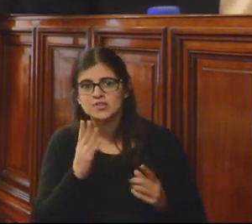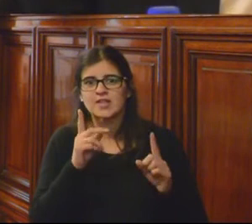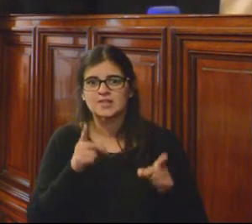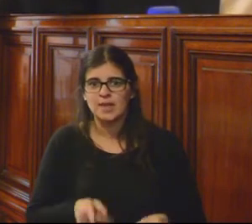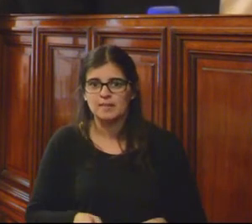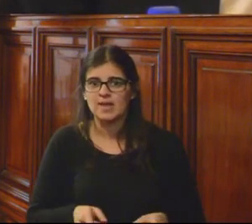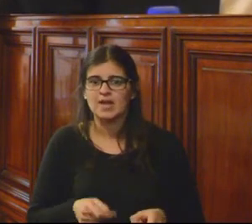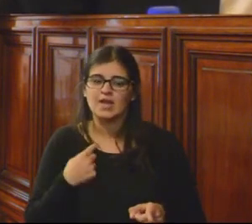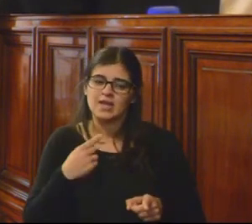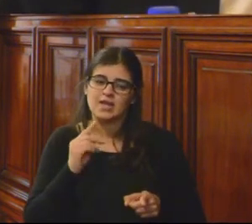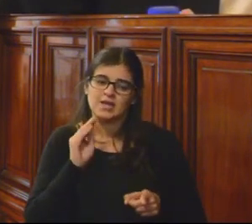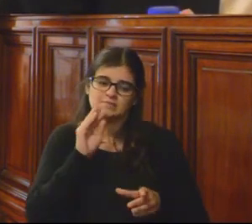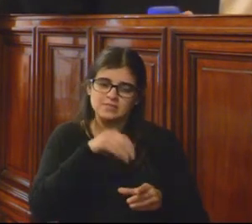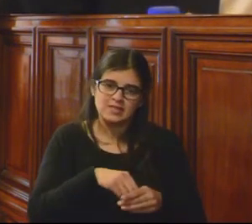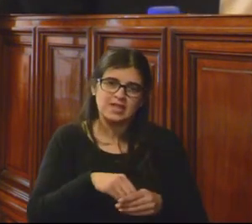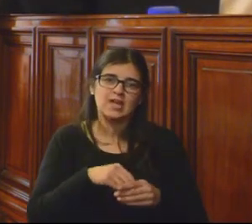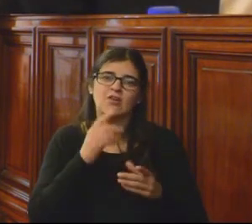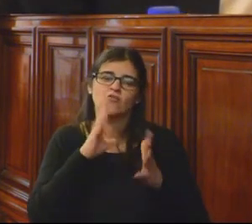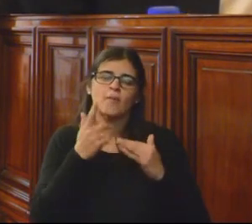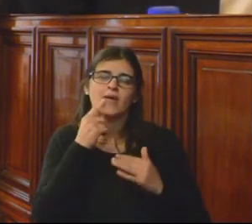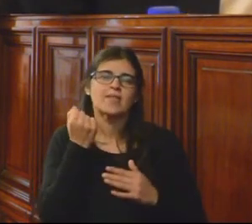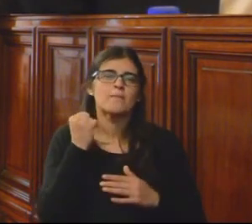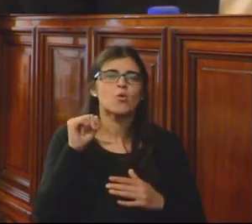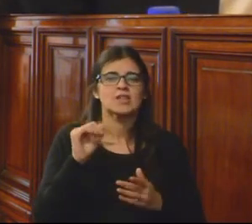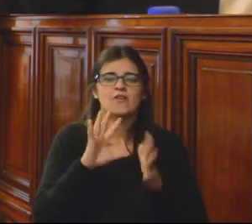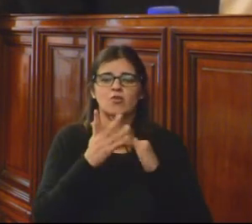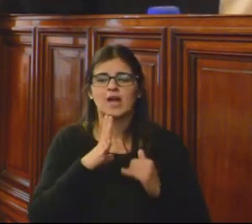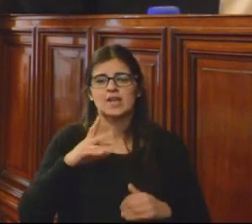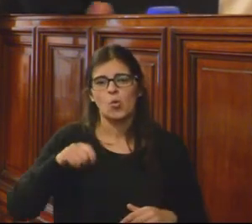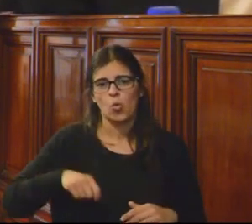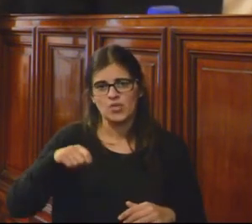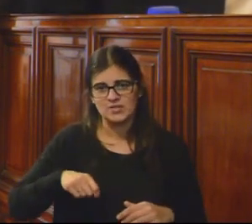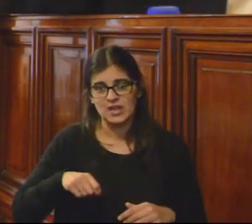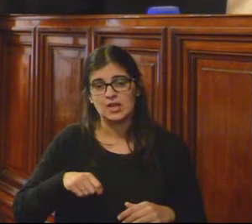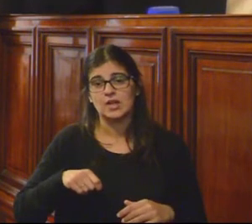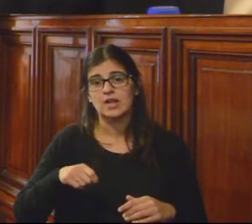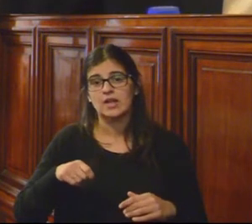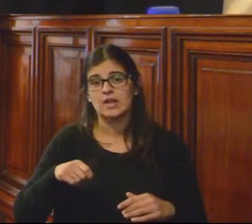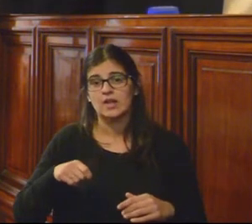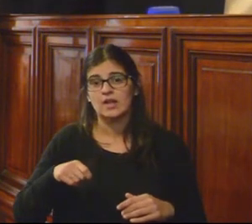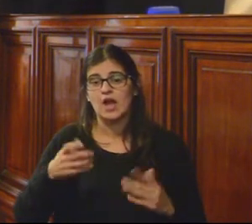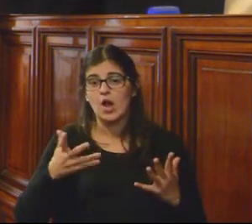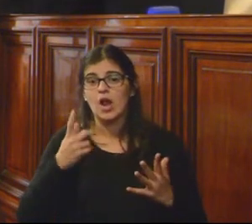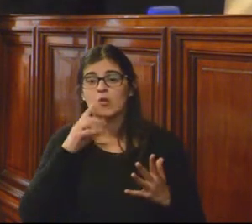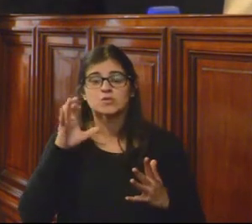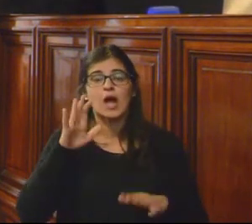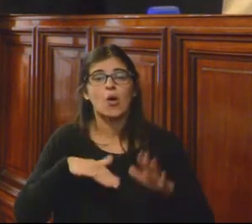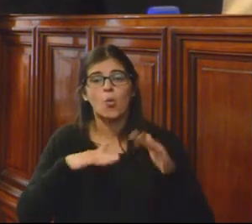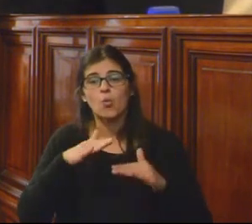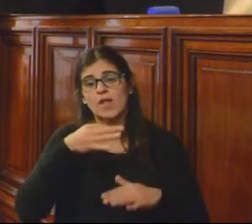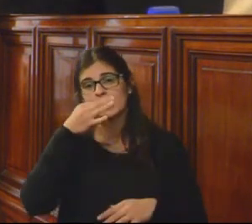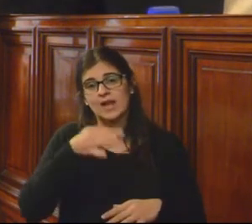que era partícipe de los grandes índices de impunidad que existe en nuestro sistema judicial. Les llamamos a escuchar algunas declaraciones de